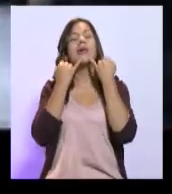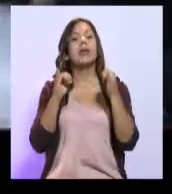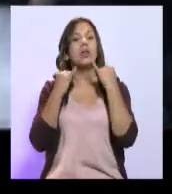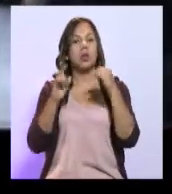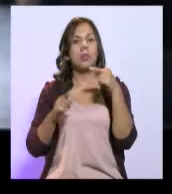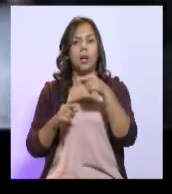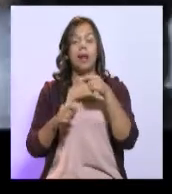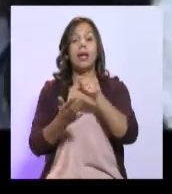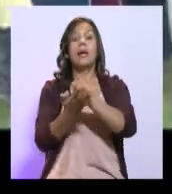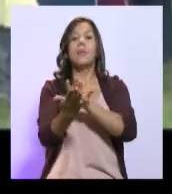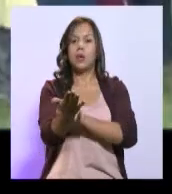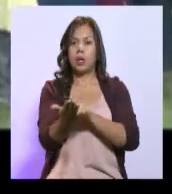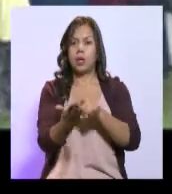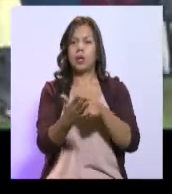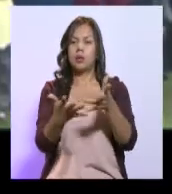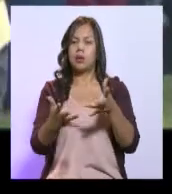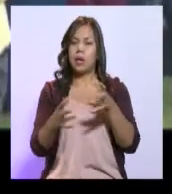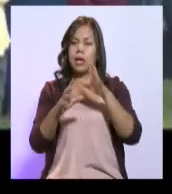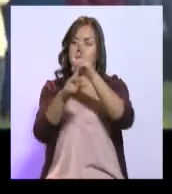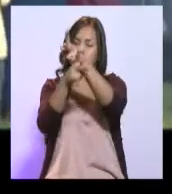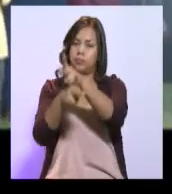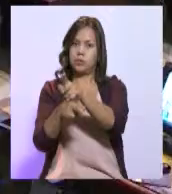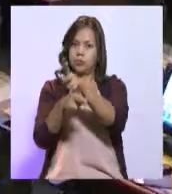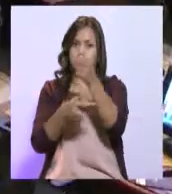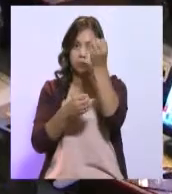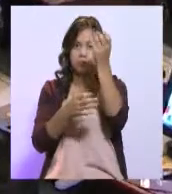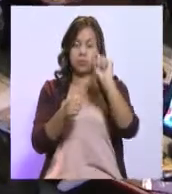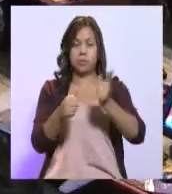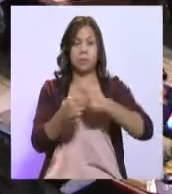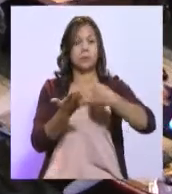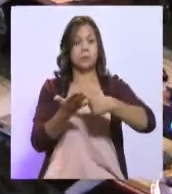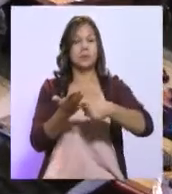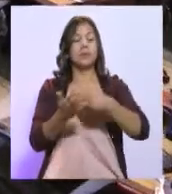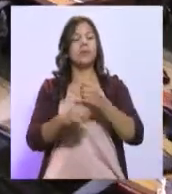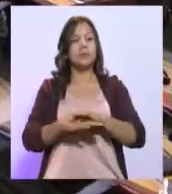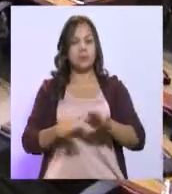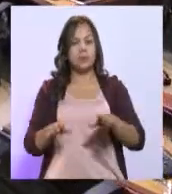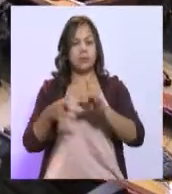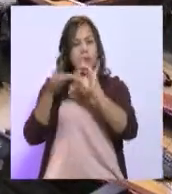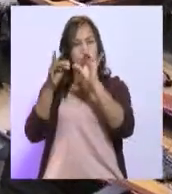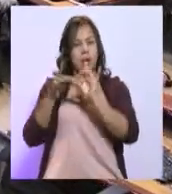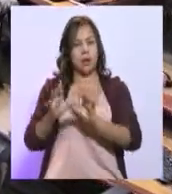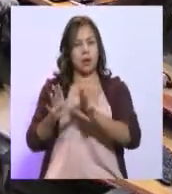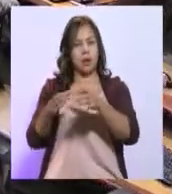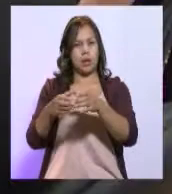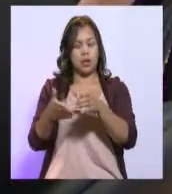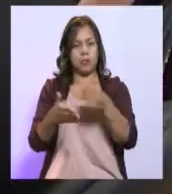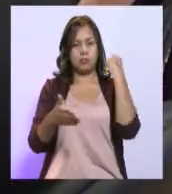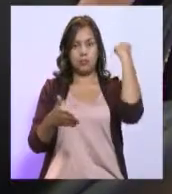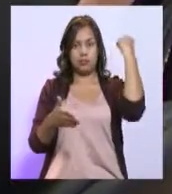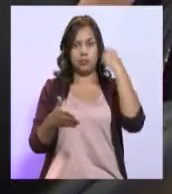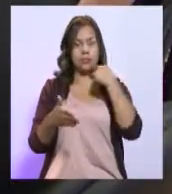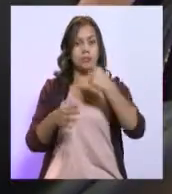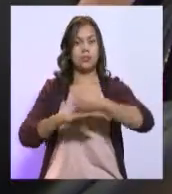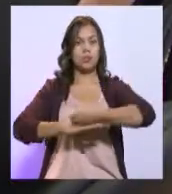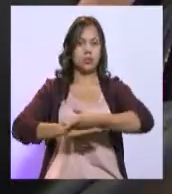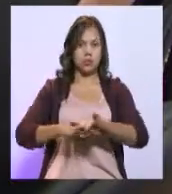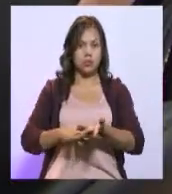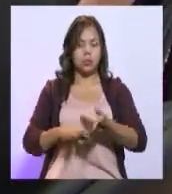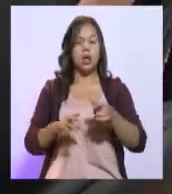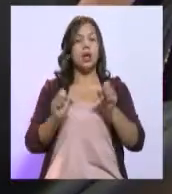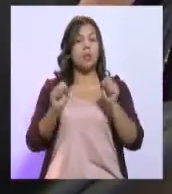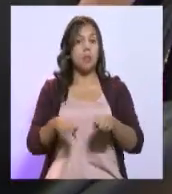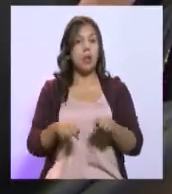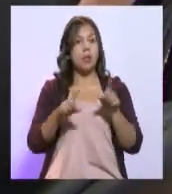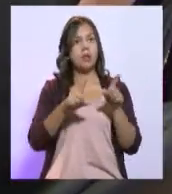derechos lingüísticos, que cuenta con informe para primer debate. En el documento, la Comisión de Derechos Colectivos recomendará la realización de una